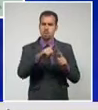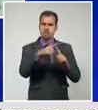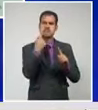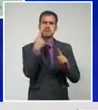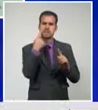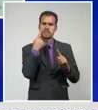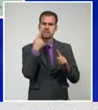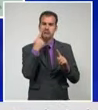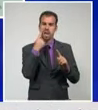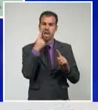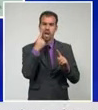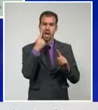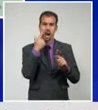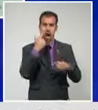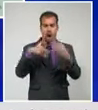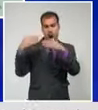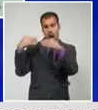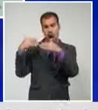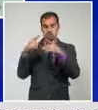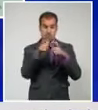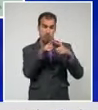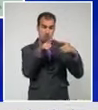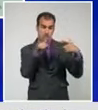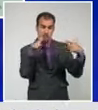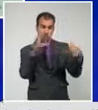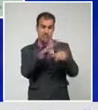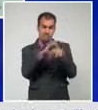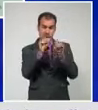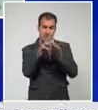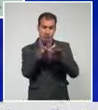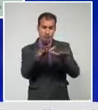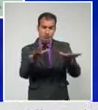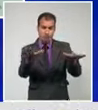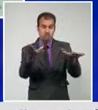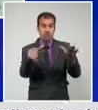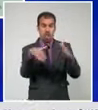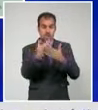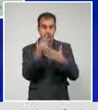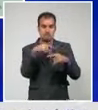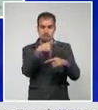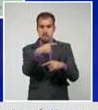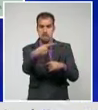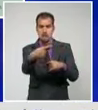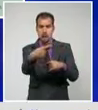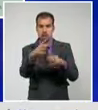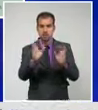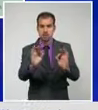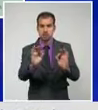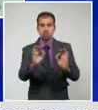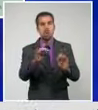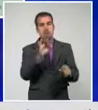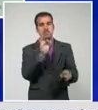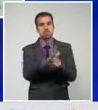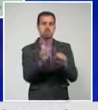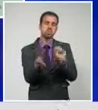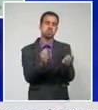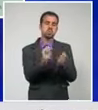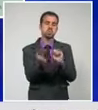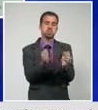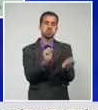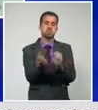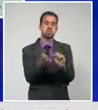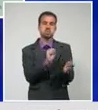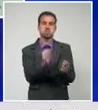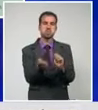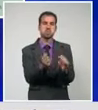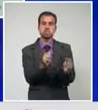una transmisión importante durante varios días, pues comenzó a controlar la pandemia, y